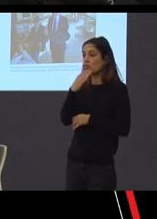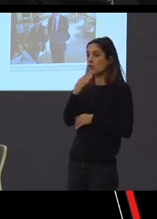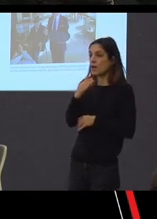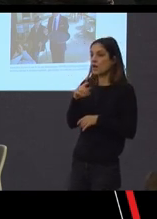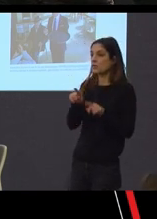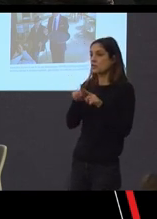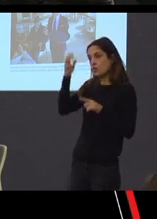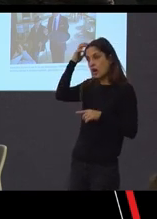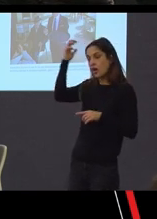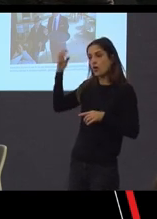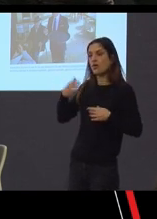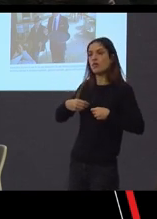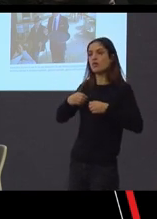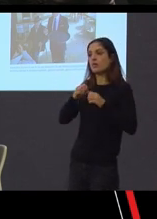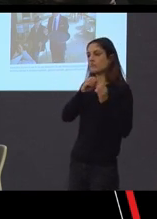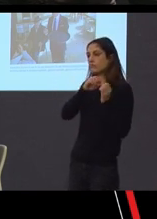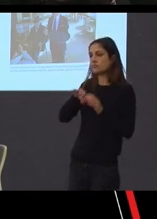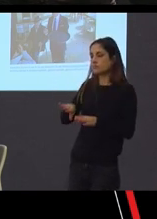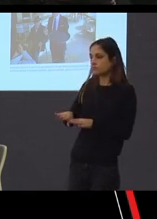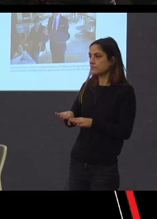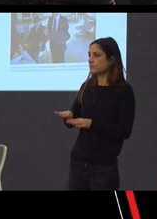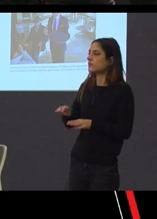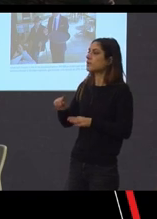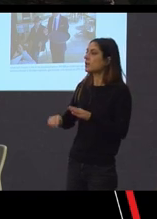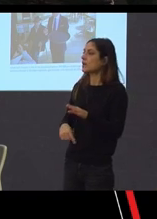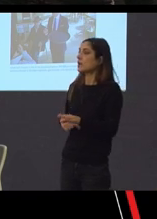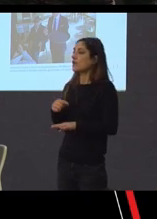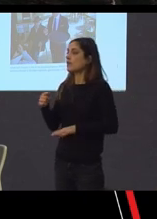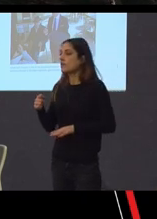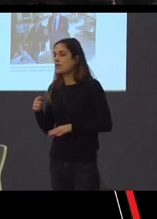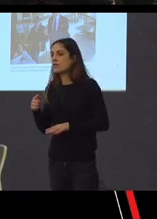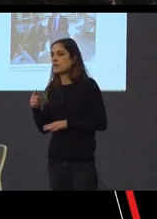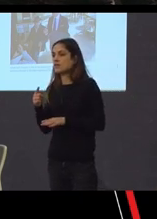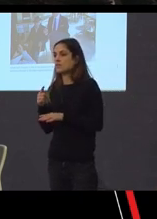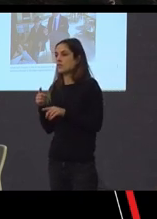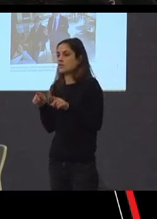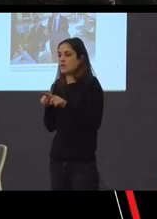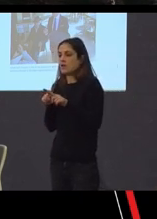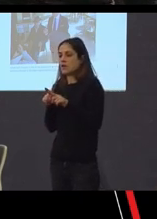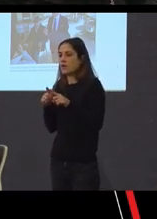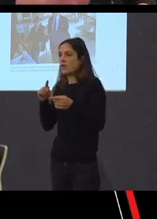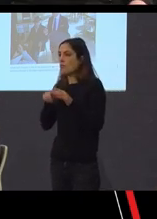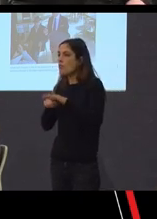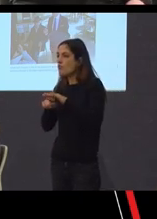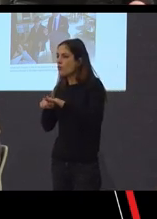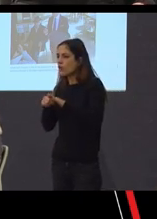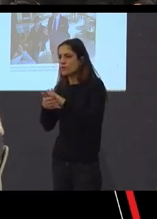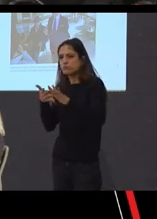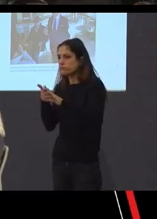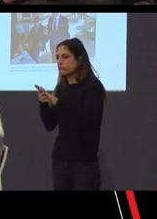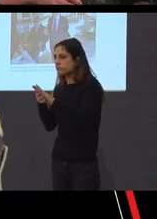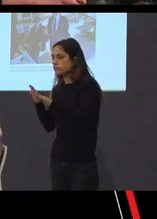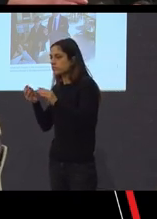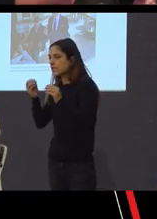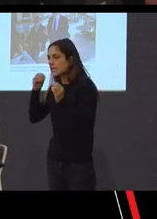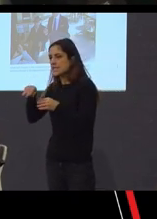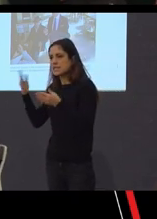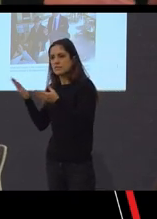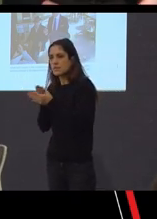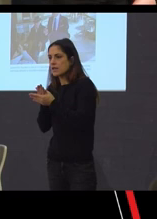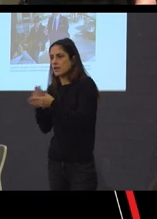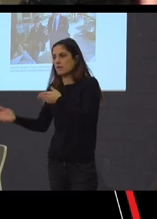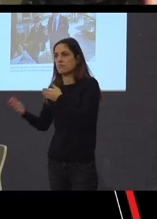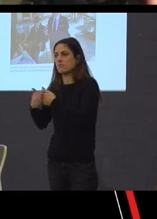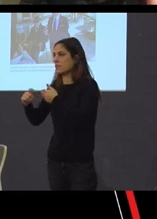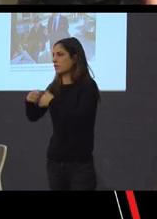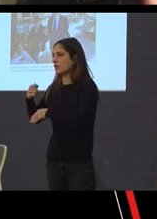en canto e fixeron o aforamento express, cerraron outra vez esos expedientes e con